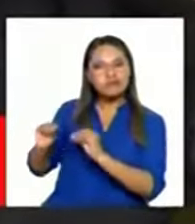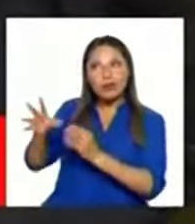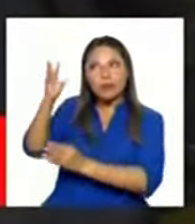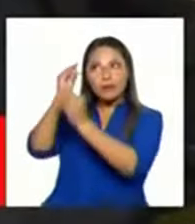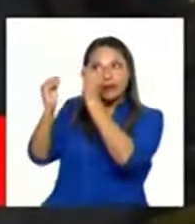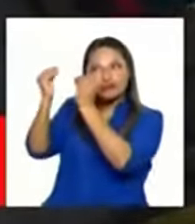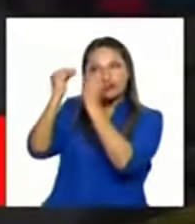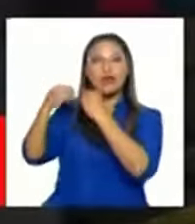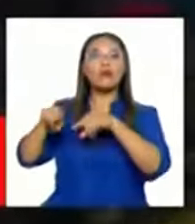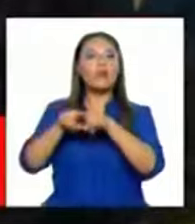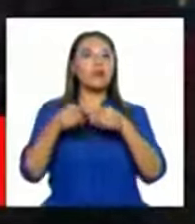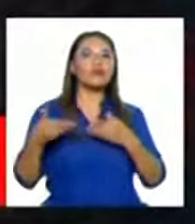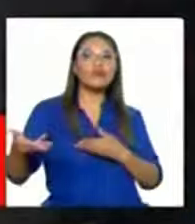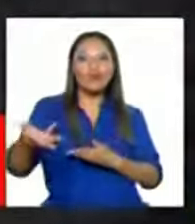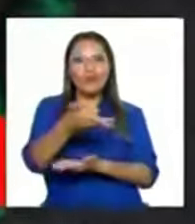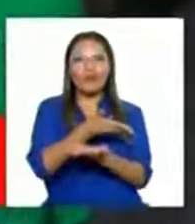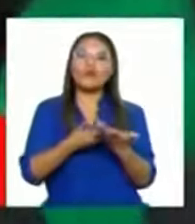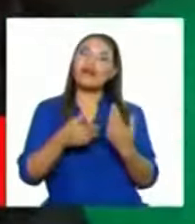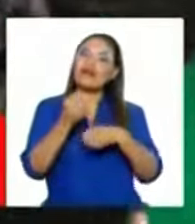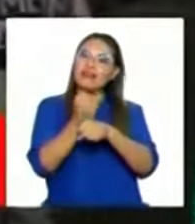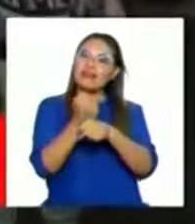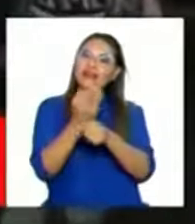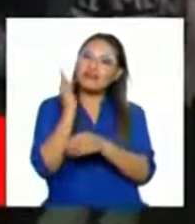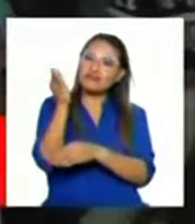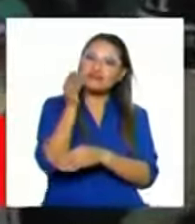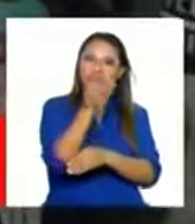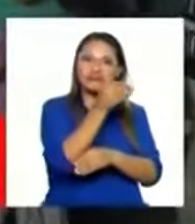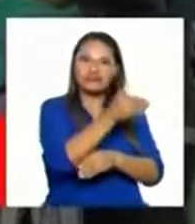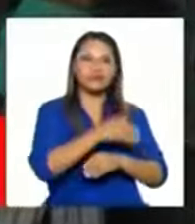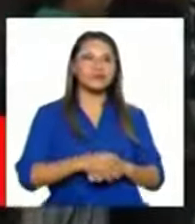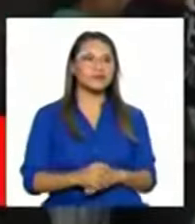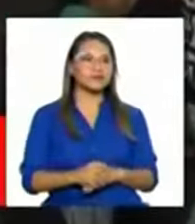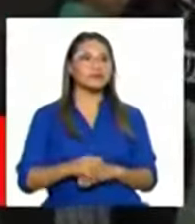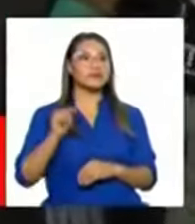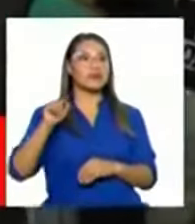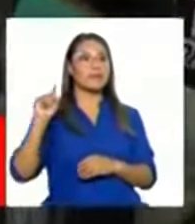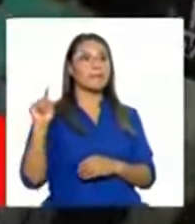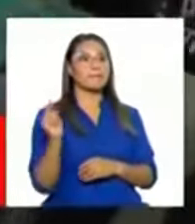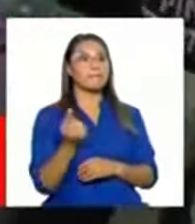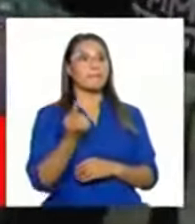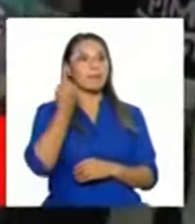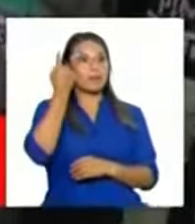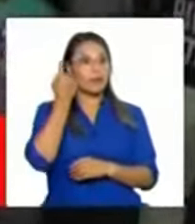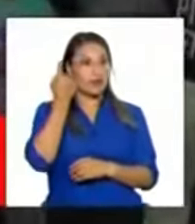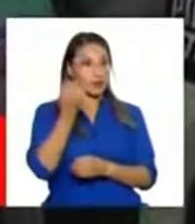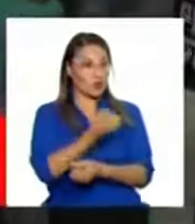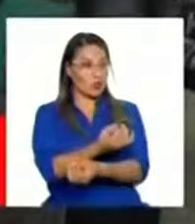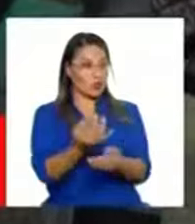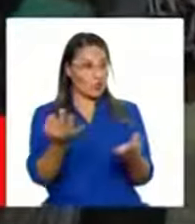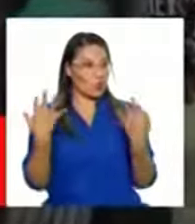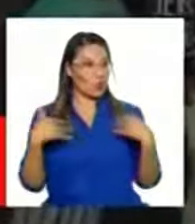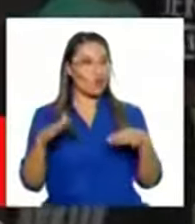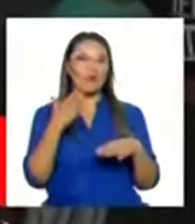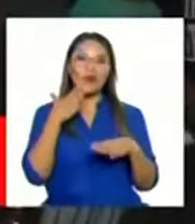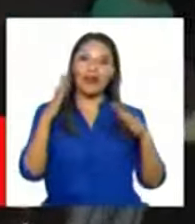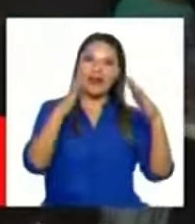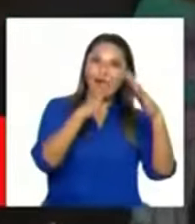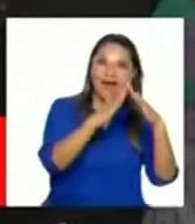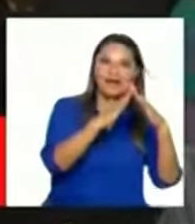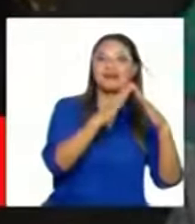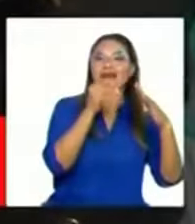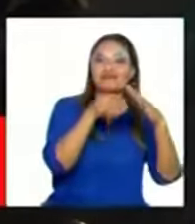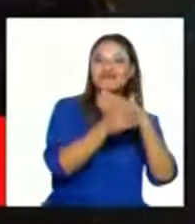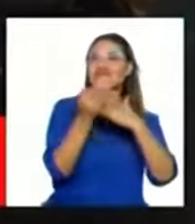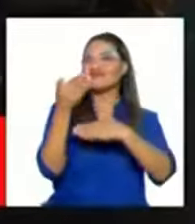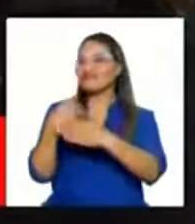Perfecto, muchísimas gracias. Como decía Monseñor Piñeiro, el seminario, el primer seminario se da desde los hogares. Jennifer,